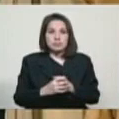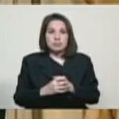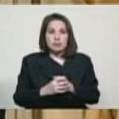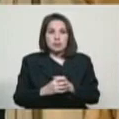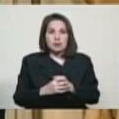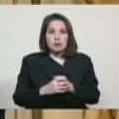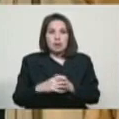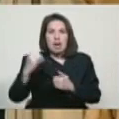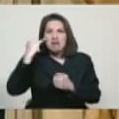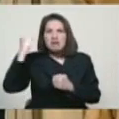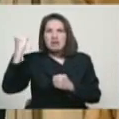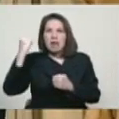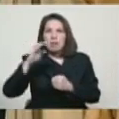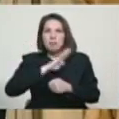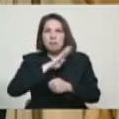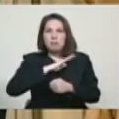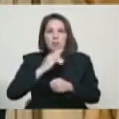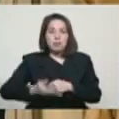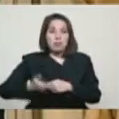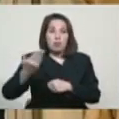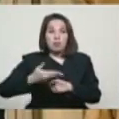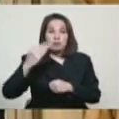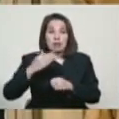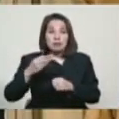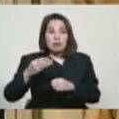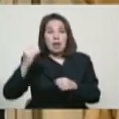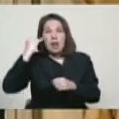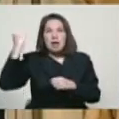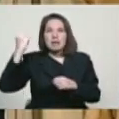las ideas centrales del profesor Dussel y del equipo de trabajo